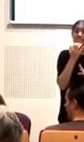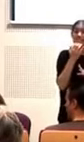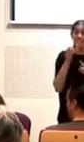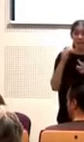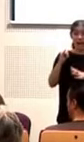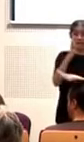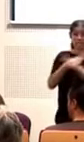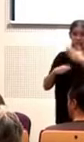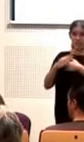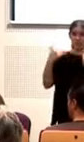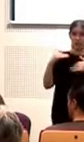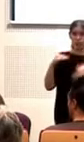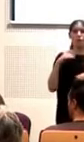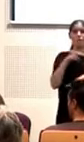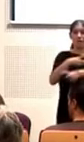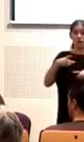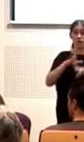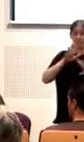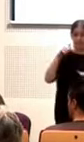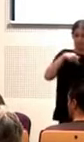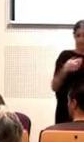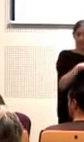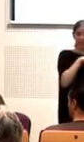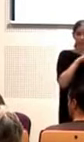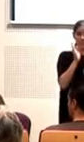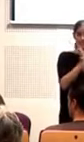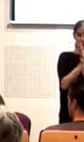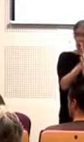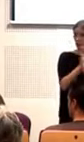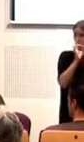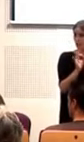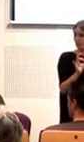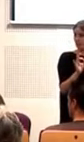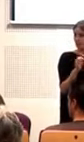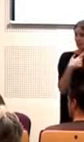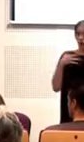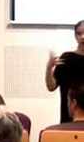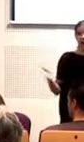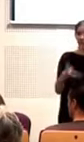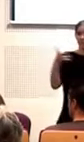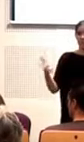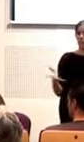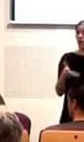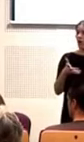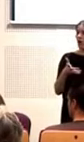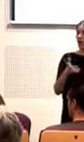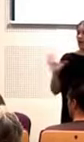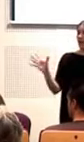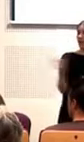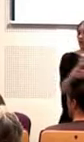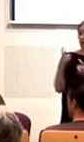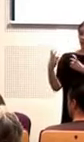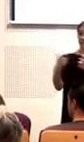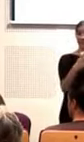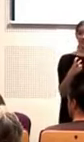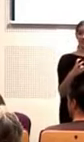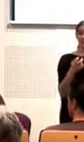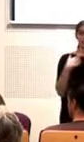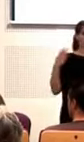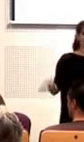funcional. Estamos en una facultad y en la Facultad de Psicología y yo animo a todos los que estáis ahí sentados a